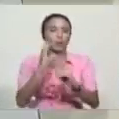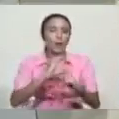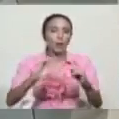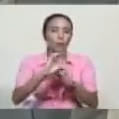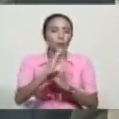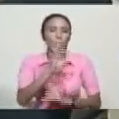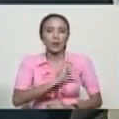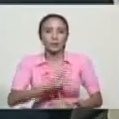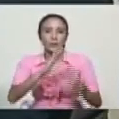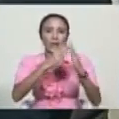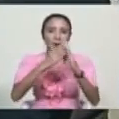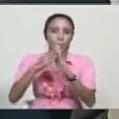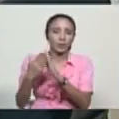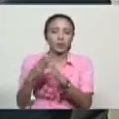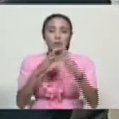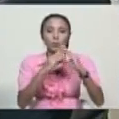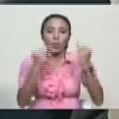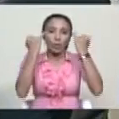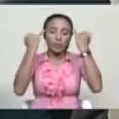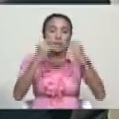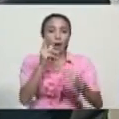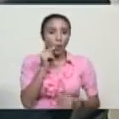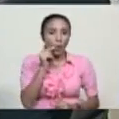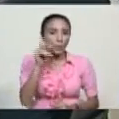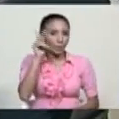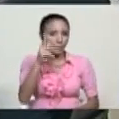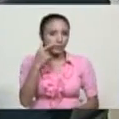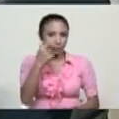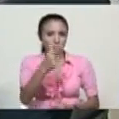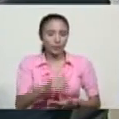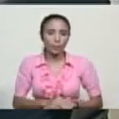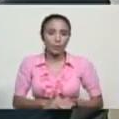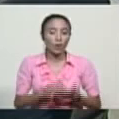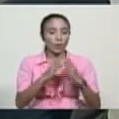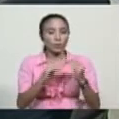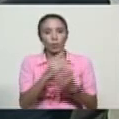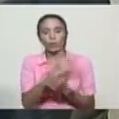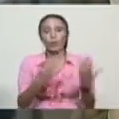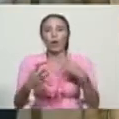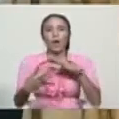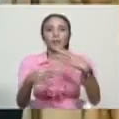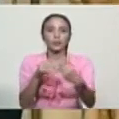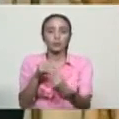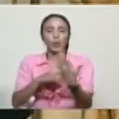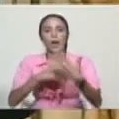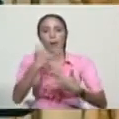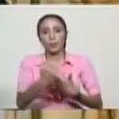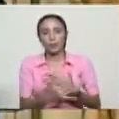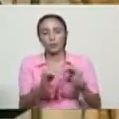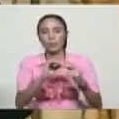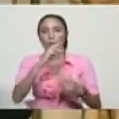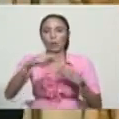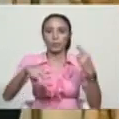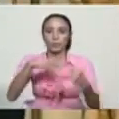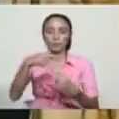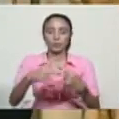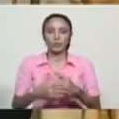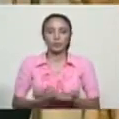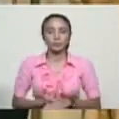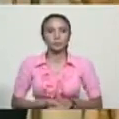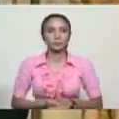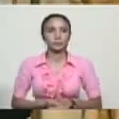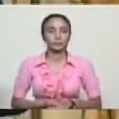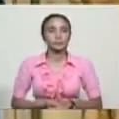sociedad del profesor Enrique Dussel a el proyecto revolucionario de Venezuela, a nuestro plan nacional de